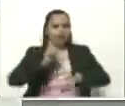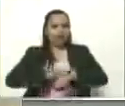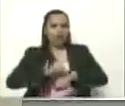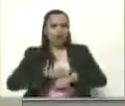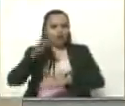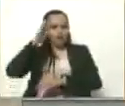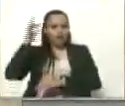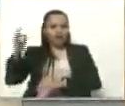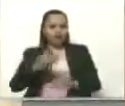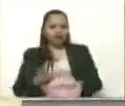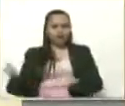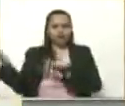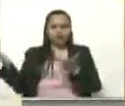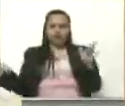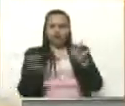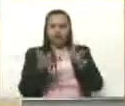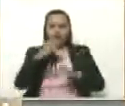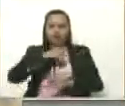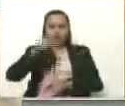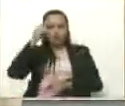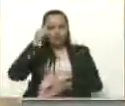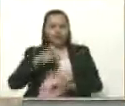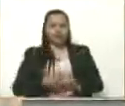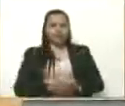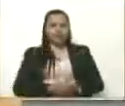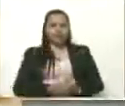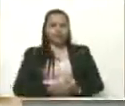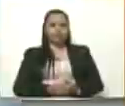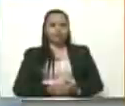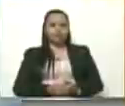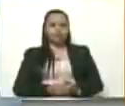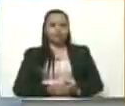fiscal adelante estamos con ustedes muy buenos días lo escuchamos